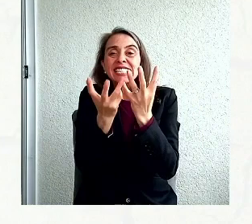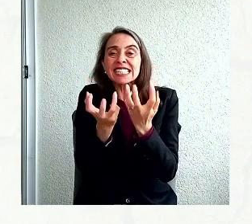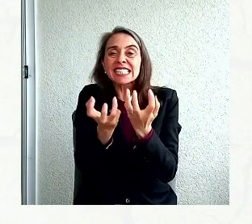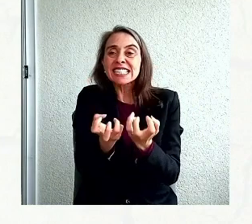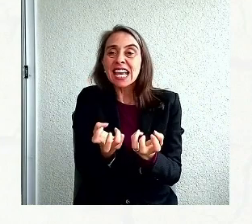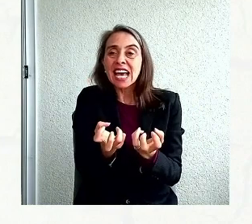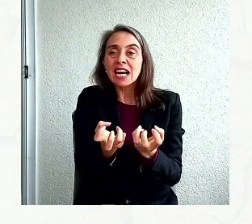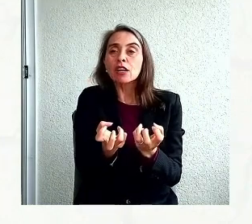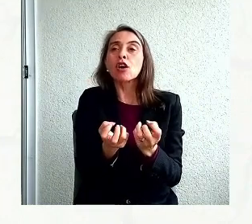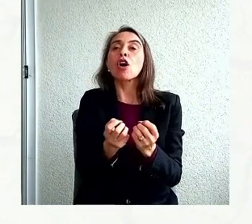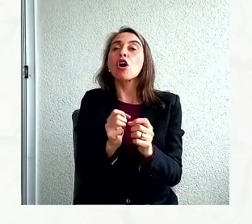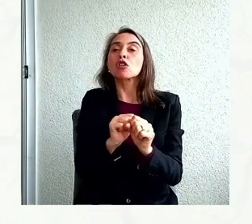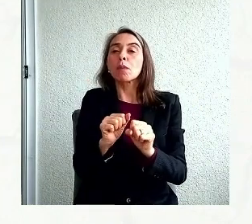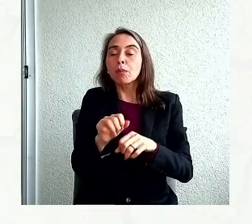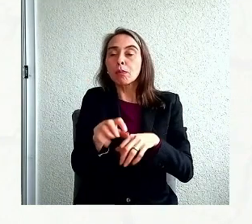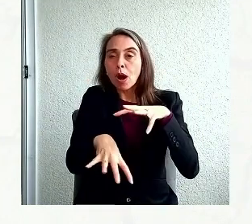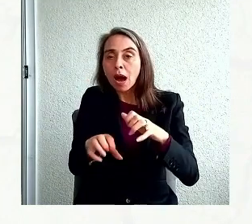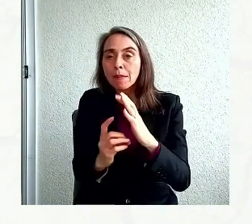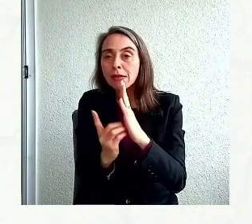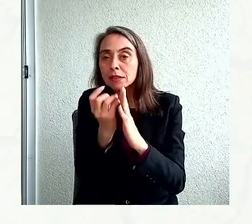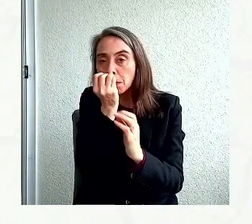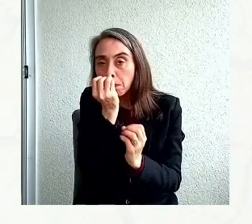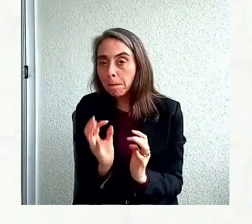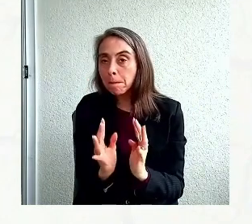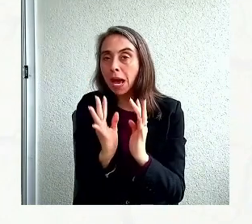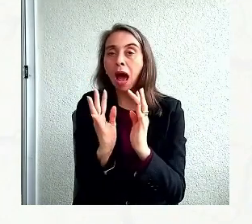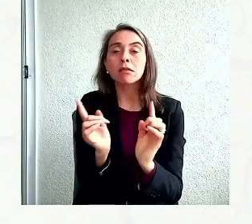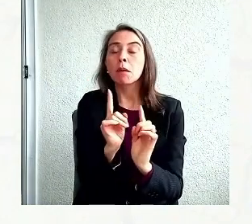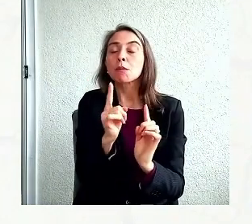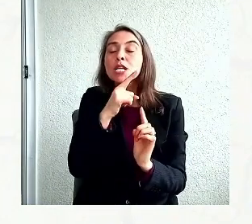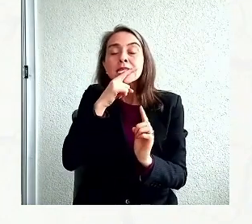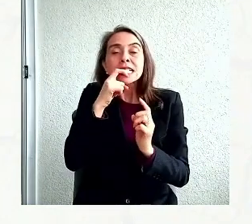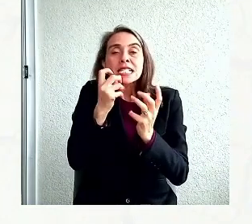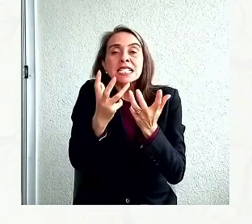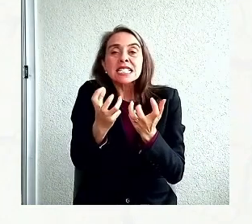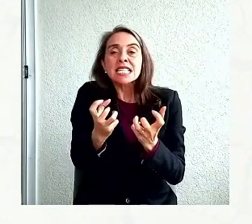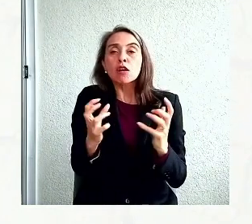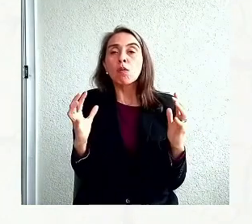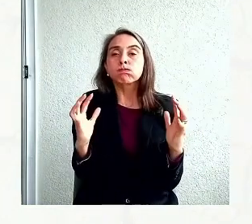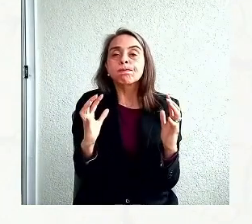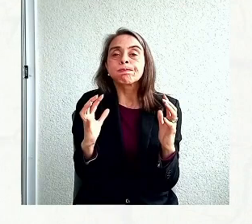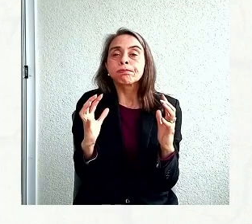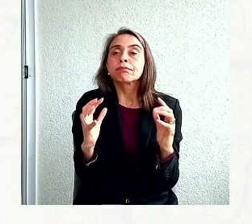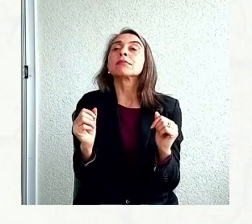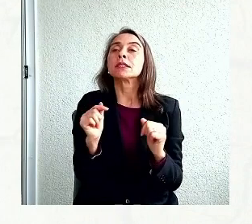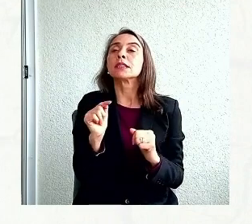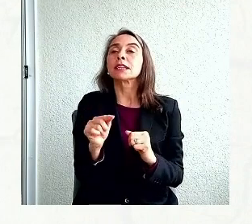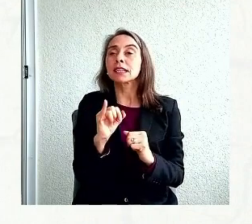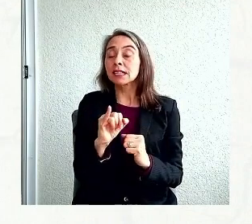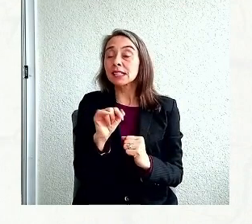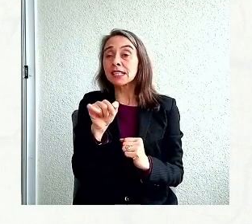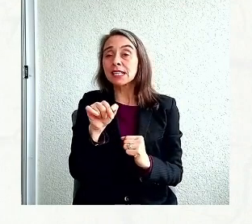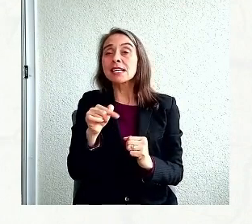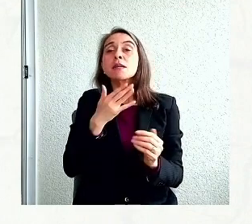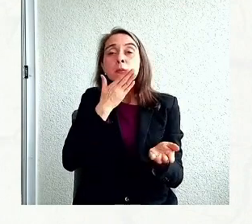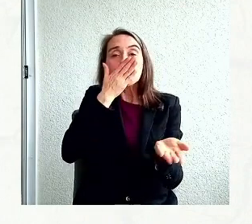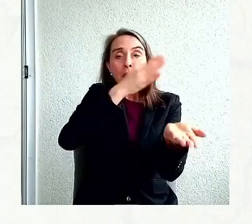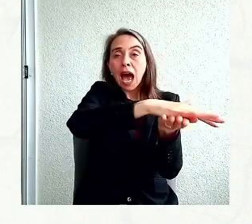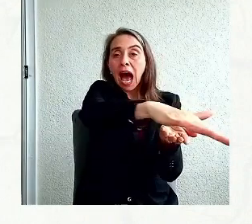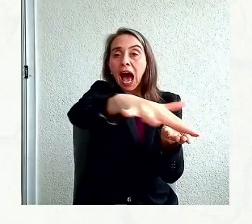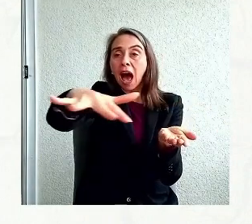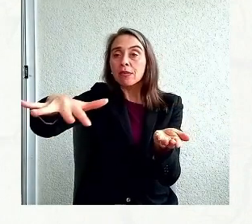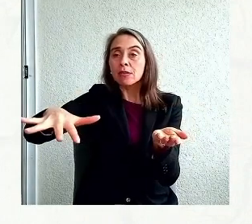fácilmente, y también genera condiciones de bajos nutrientes en el suelo